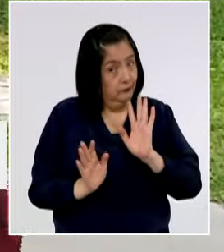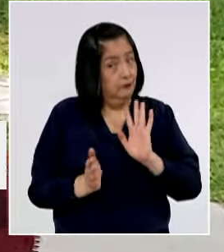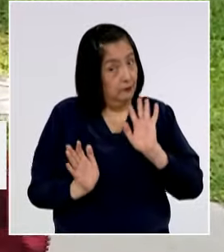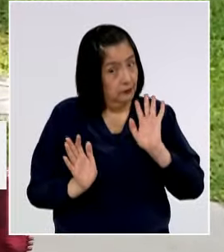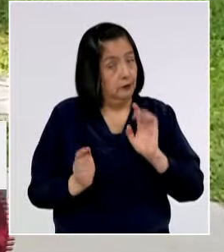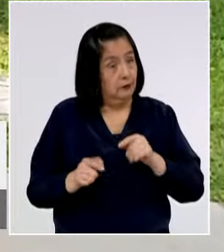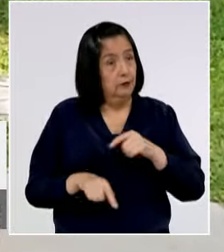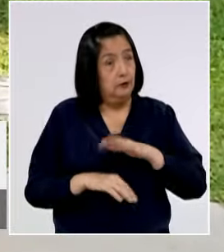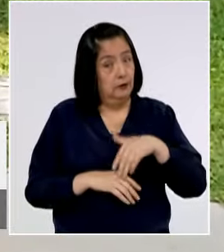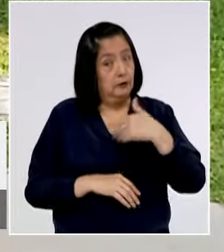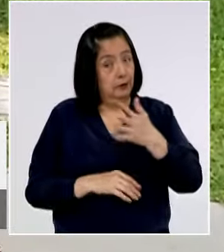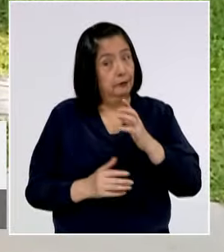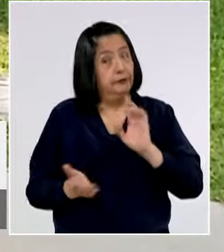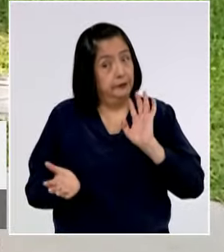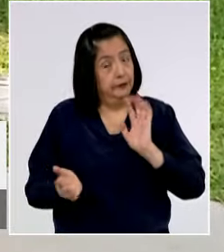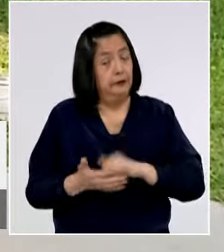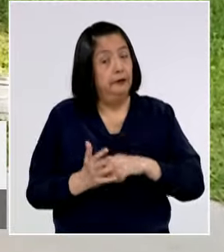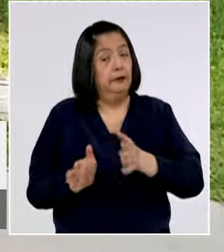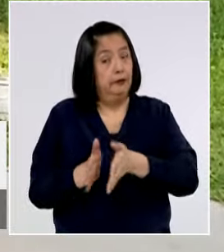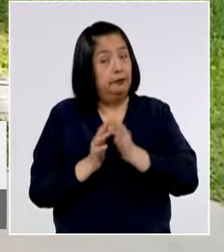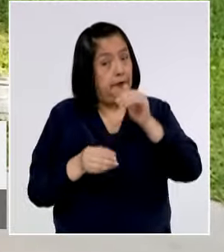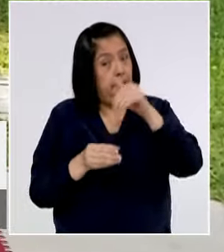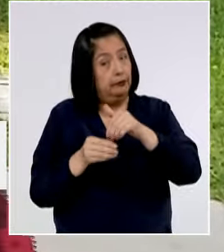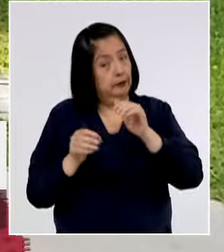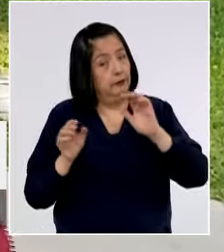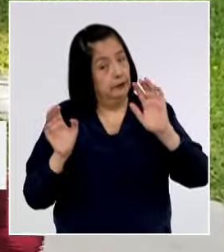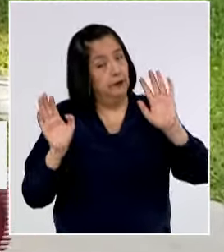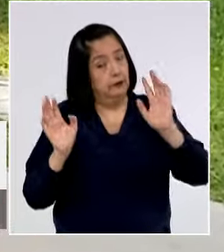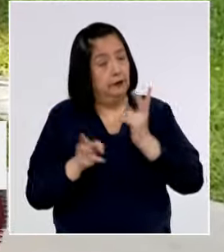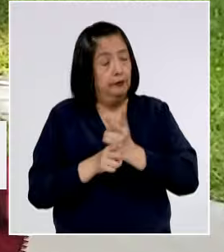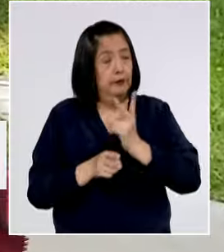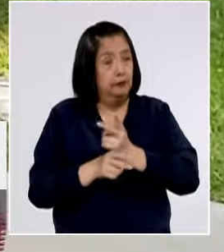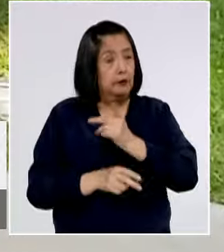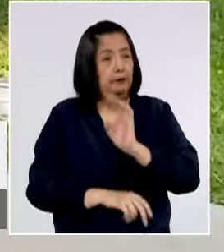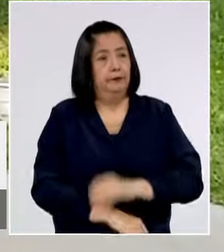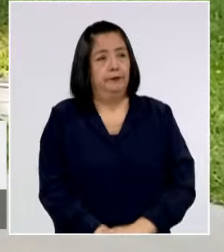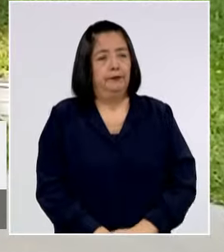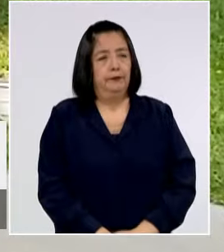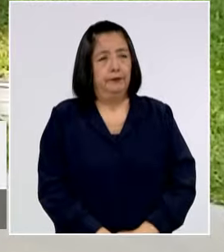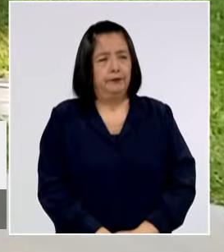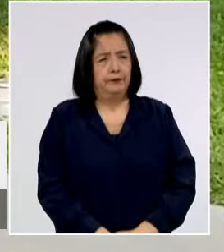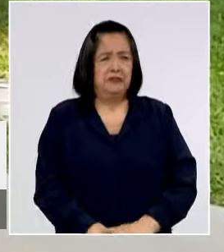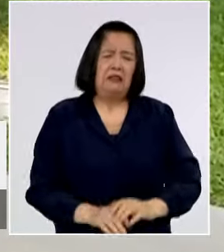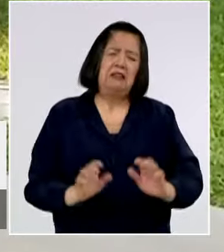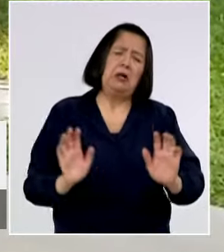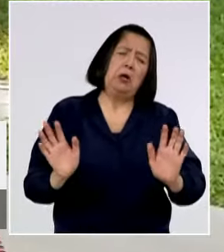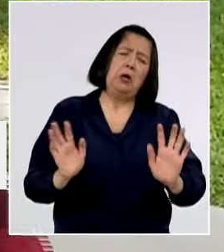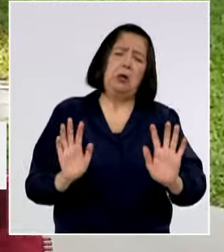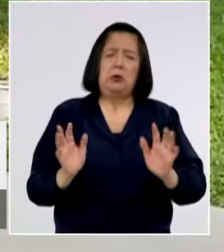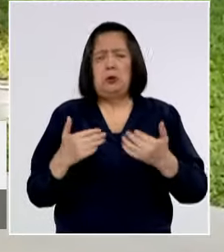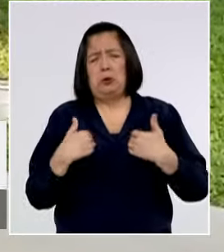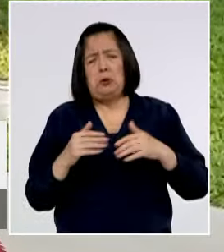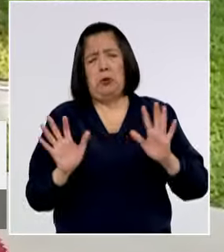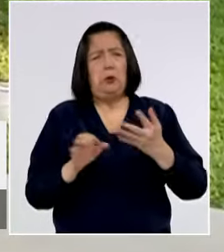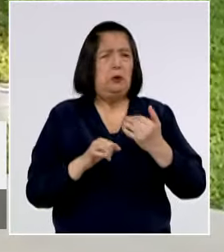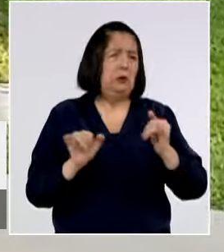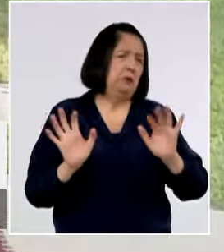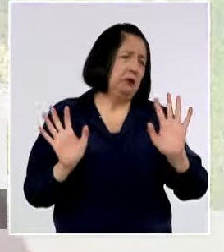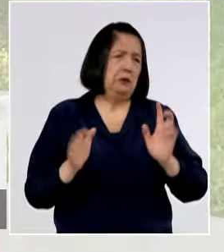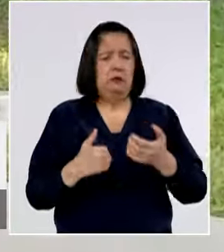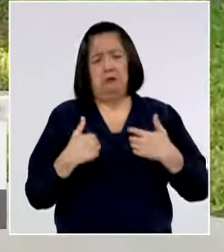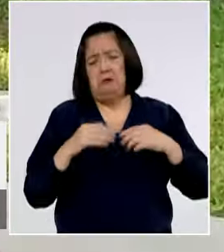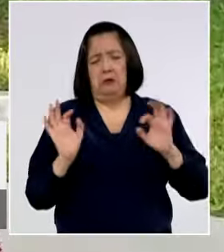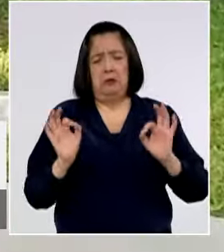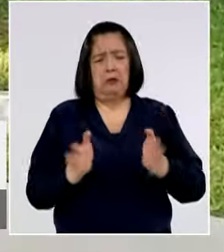cobren y que te pidan votar de una manera o de otra ten cuidado no me dijo no De ninguna manera soy independiente no me han